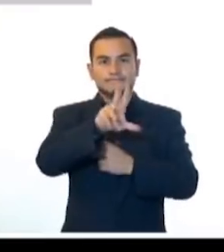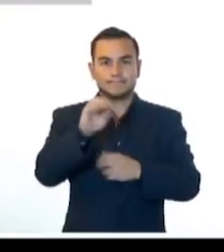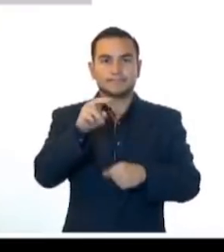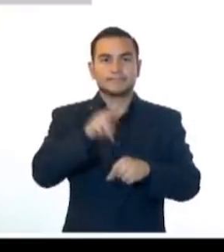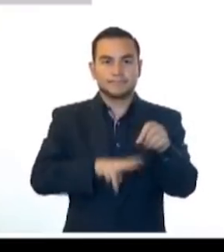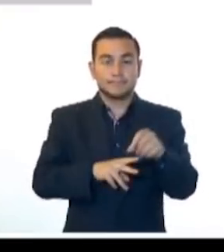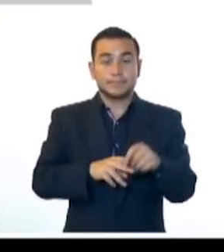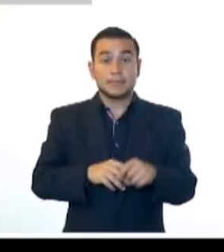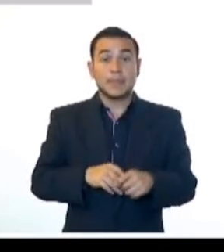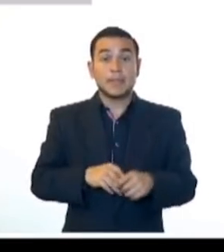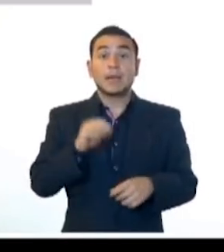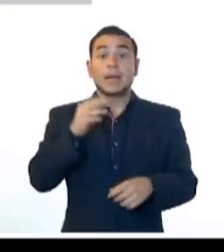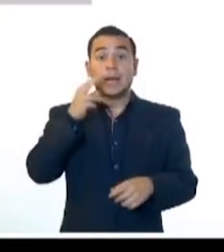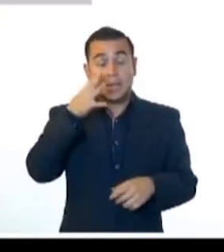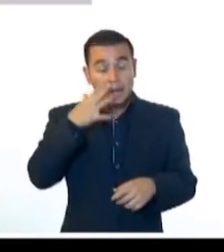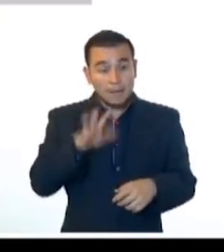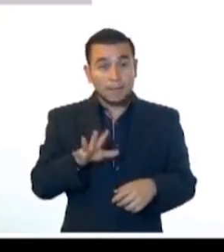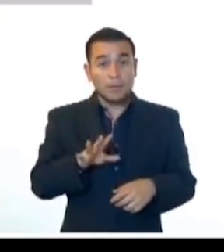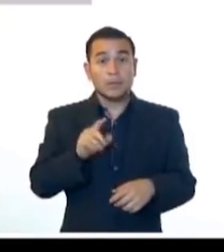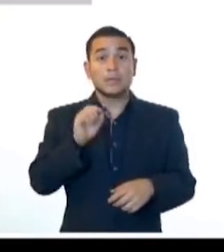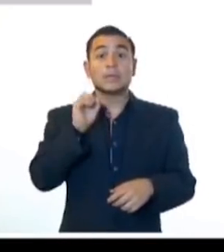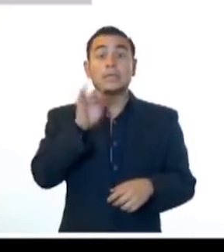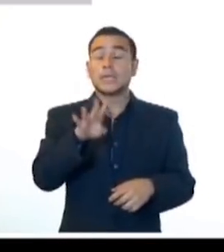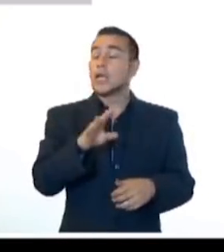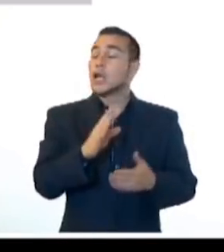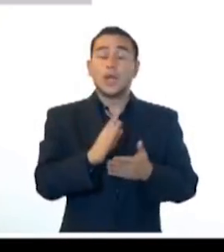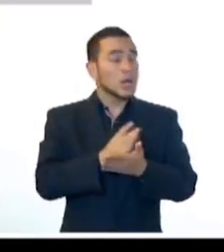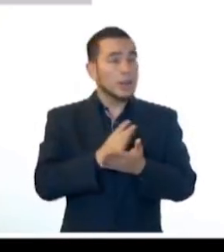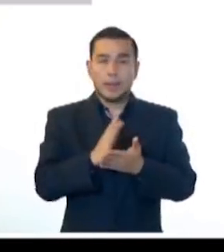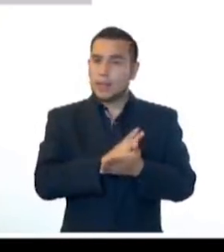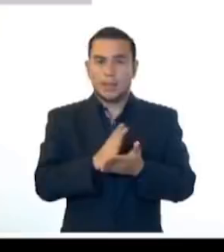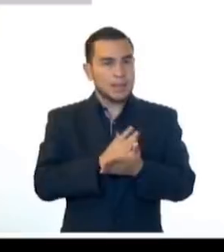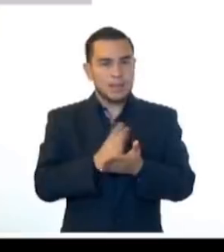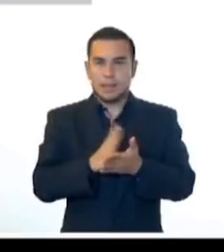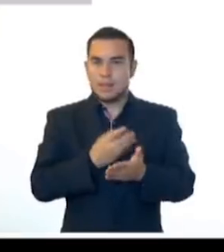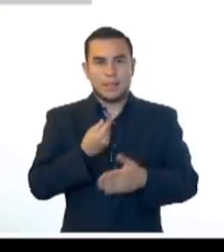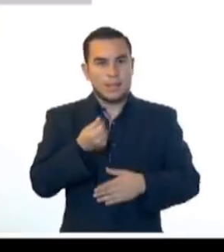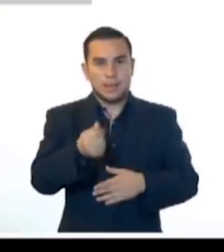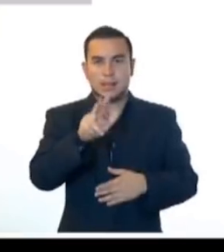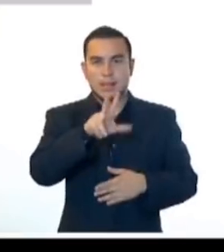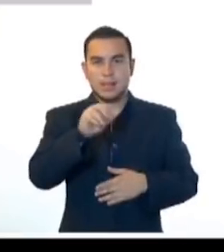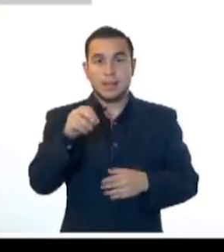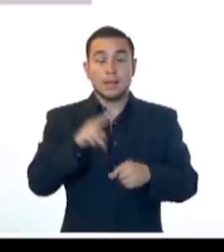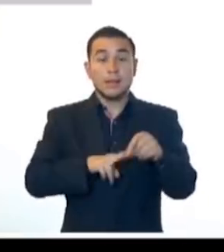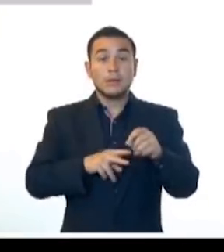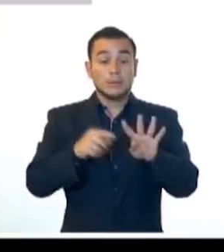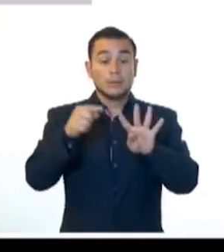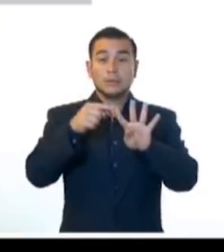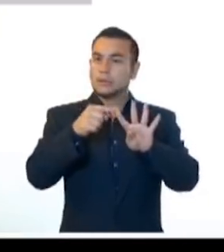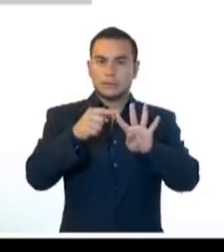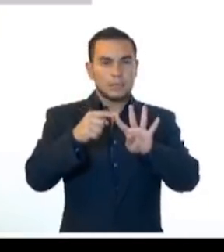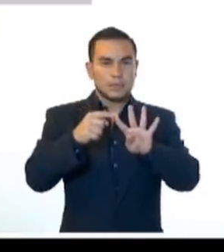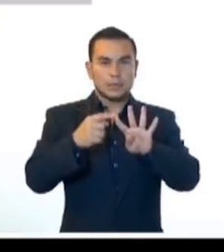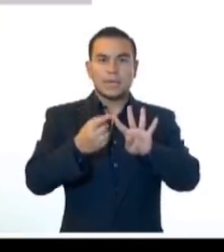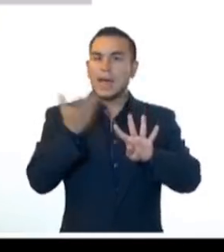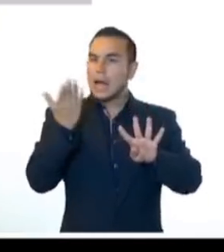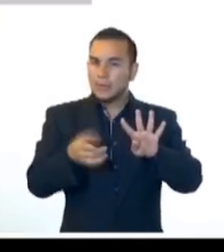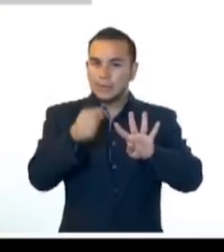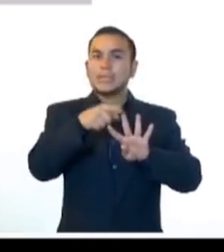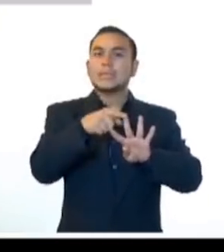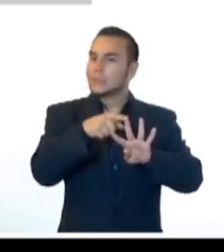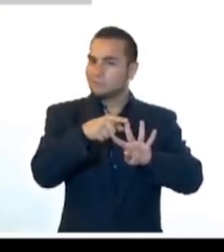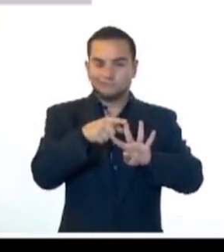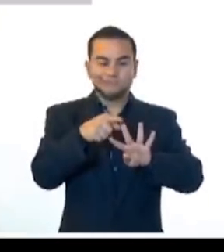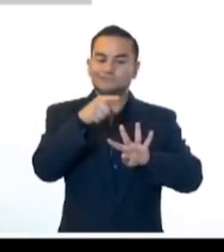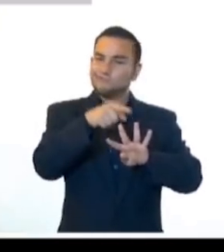Si le dice que no, pues pruebe con el DUI de otra persona de su hogar. Y si después de haber consultado todos los